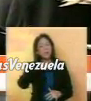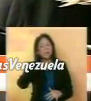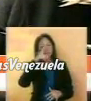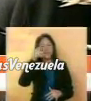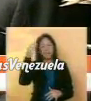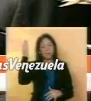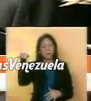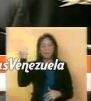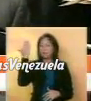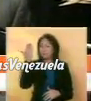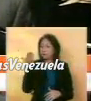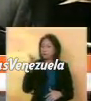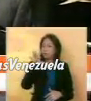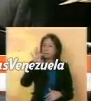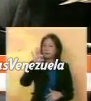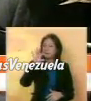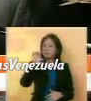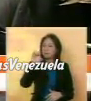Fernando Lugo,